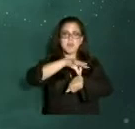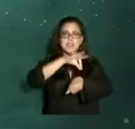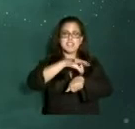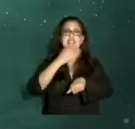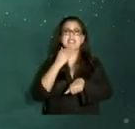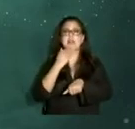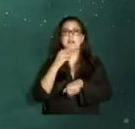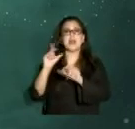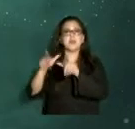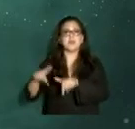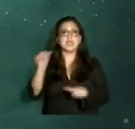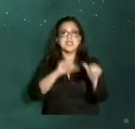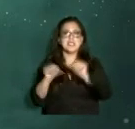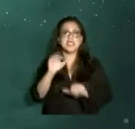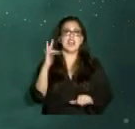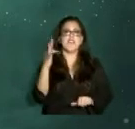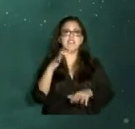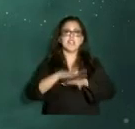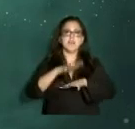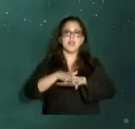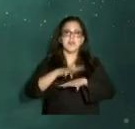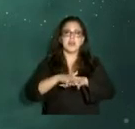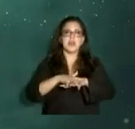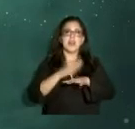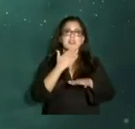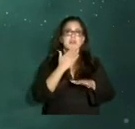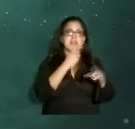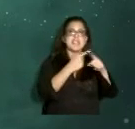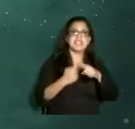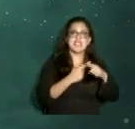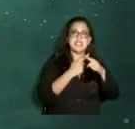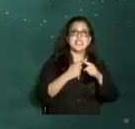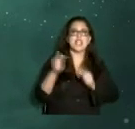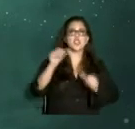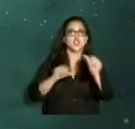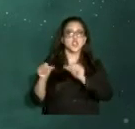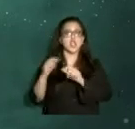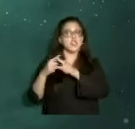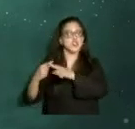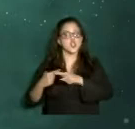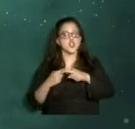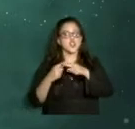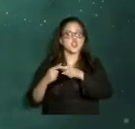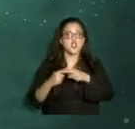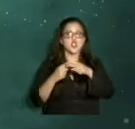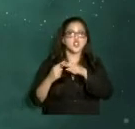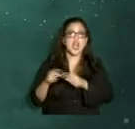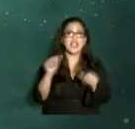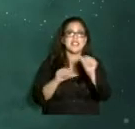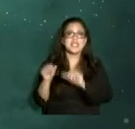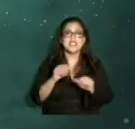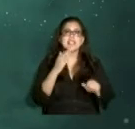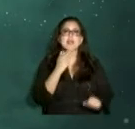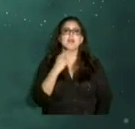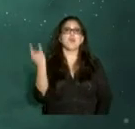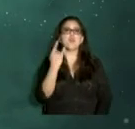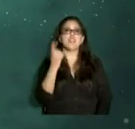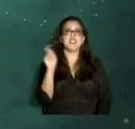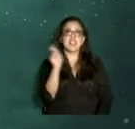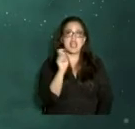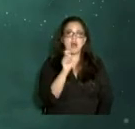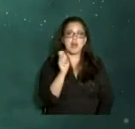también de la Facultad de Ciencias Físicas y Matemáticas, la de Facultad de Ciencias Sociales. También hubo investigadores de la Universidad de Tarapacá,